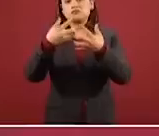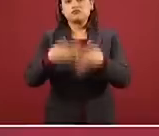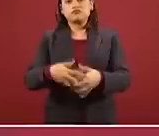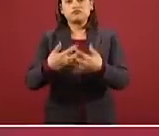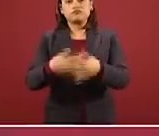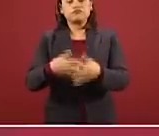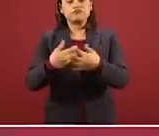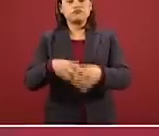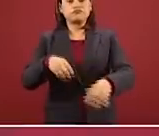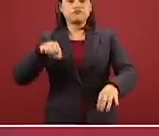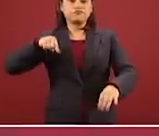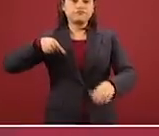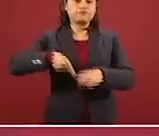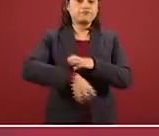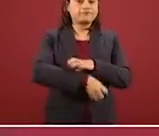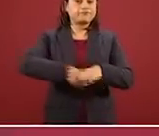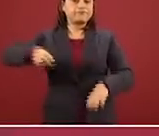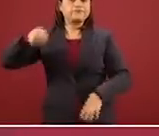fracking.